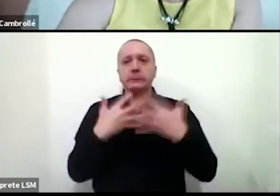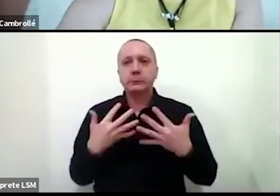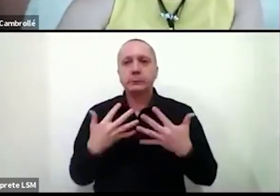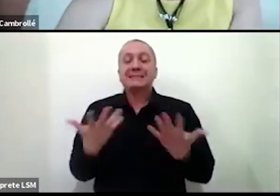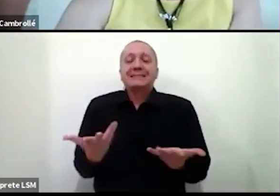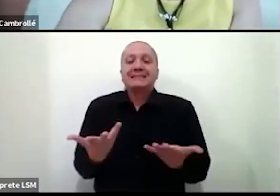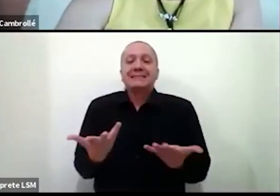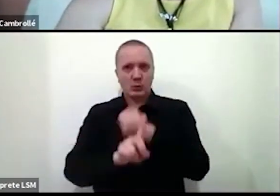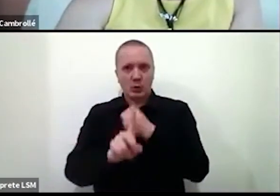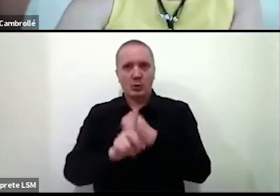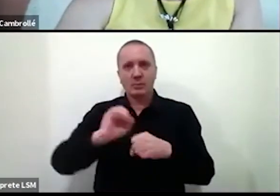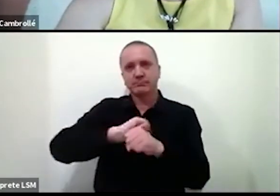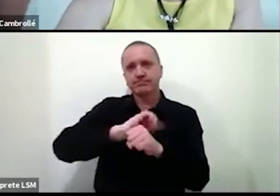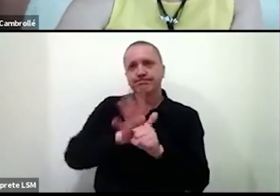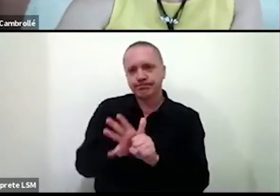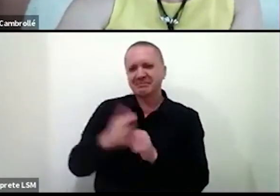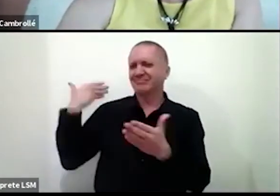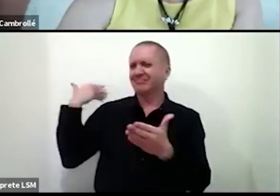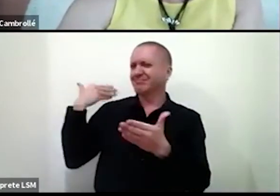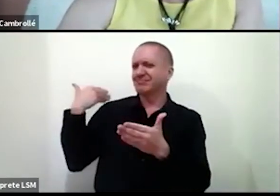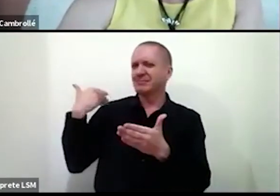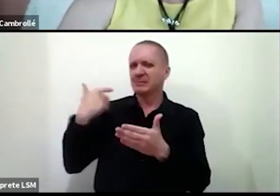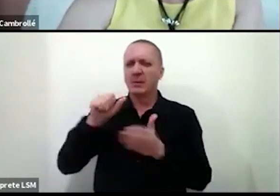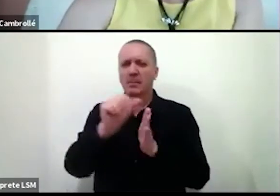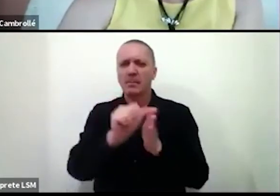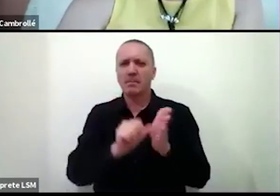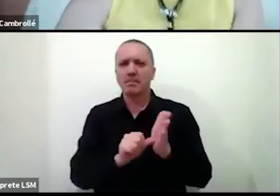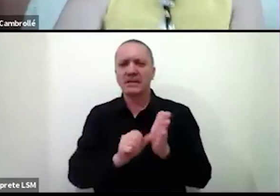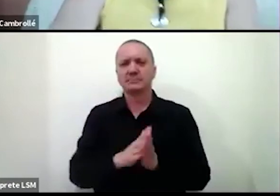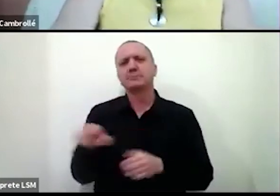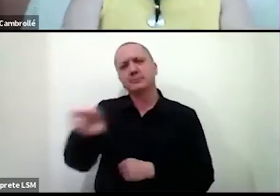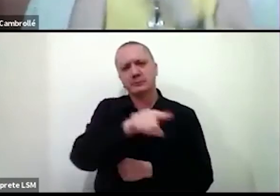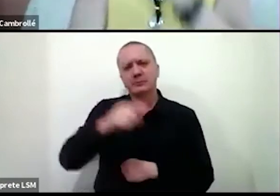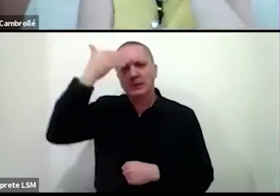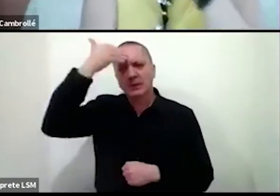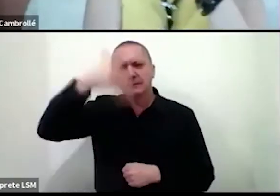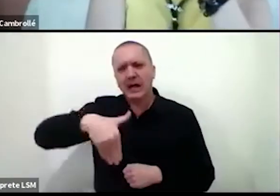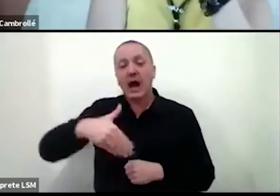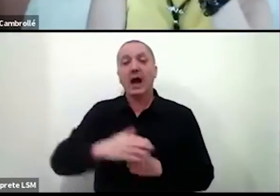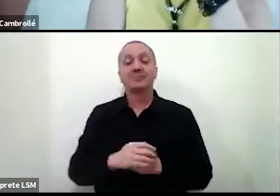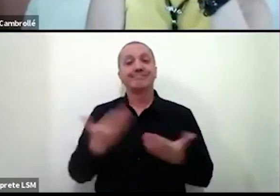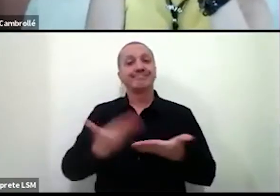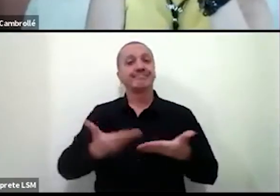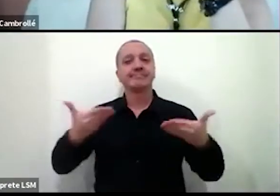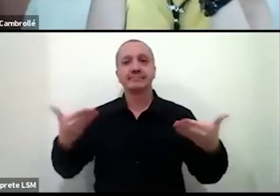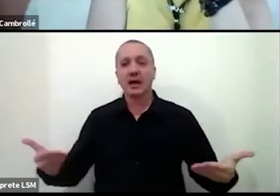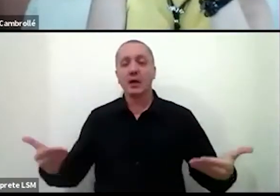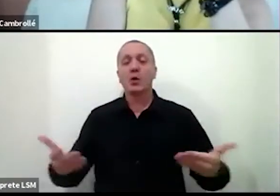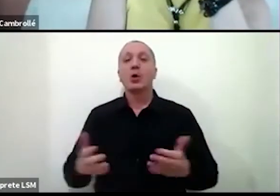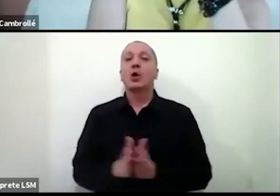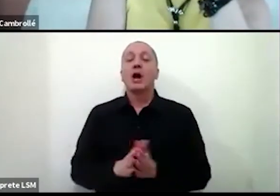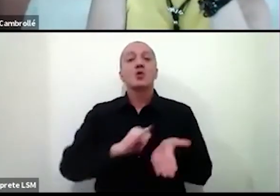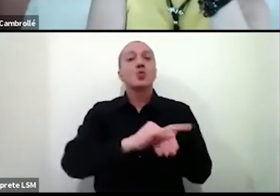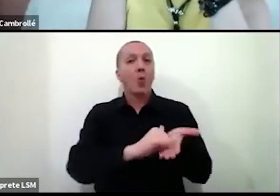COVID en los últimos meses, ¿no? Pues como muchos de ustedes saben, en la actualidad Nueva